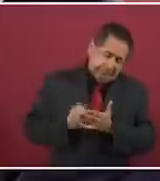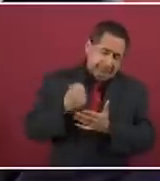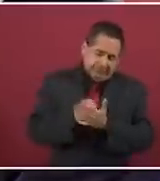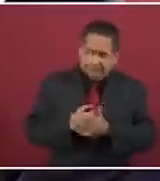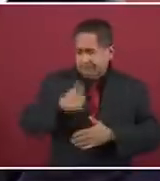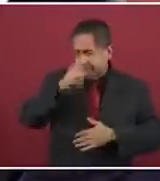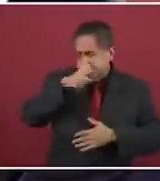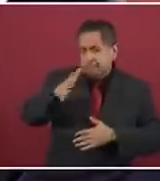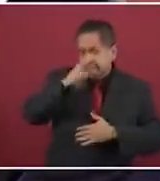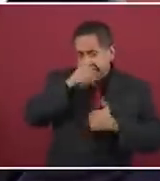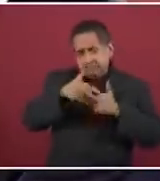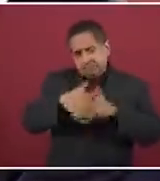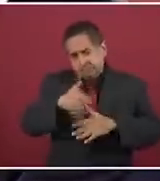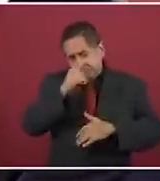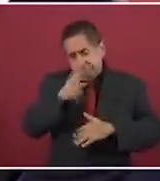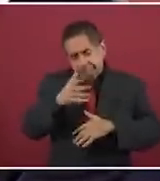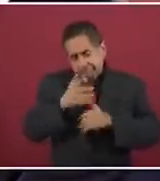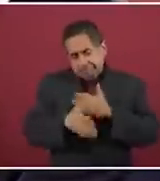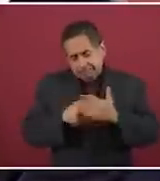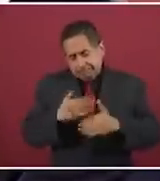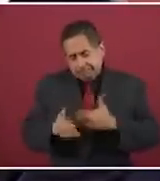y, como se comprenderá,